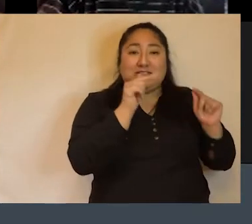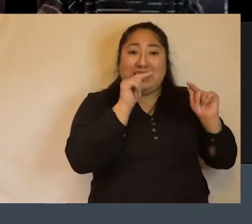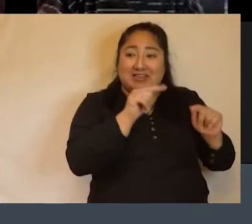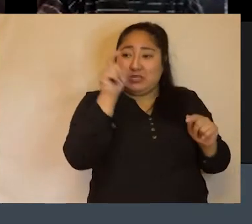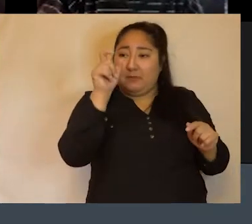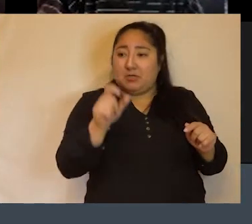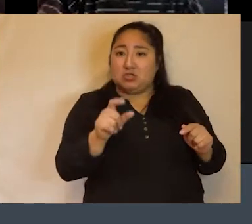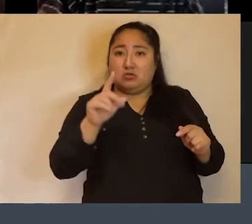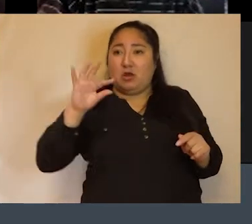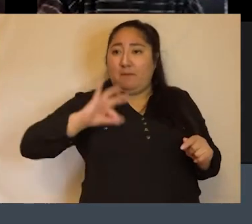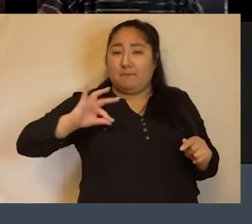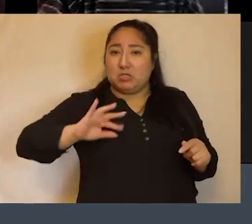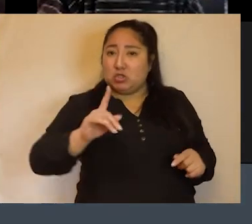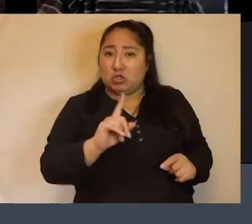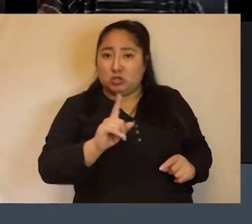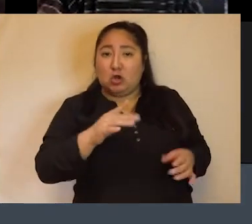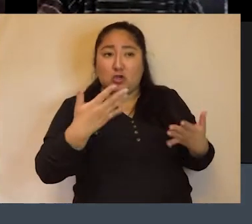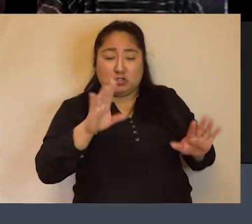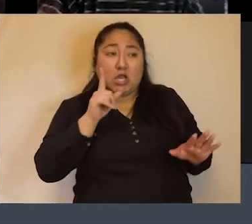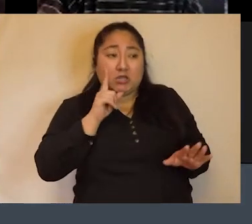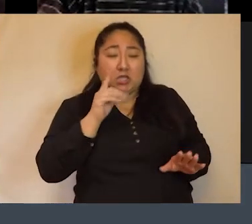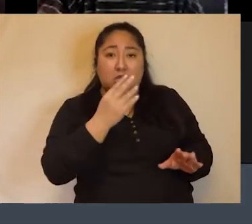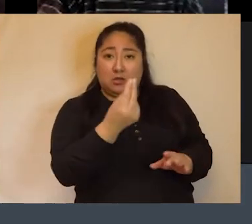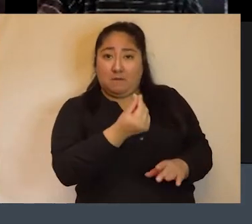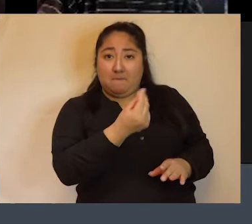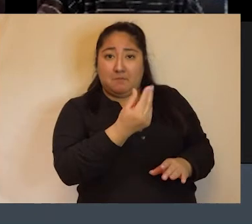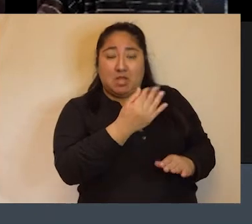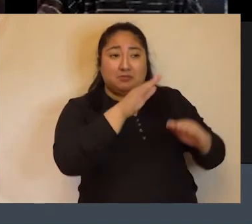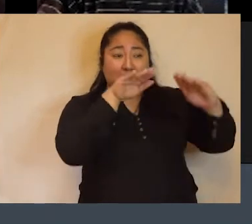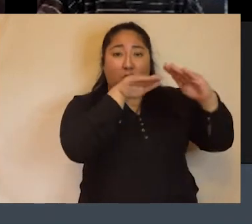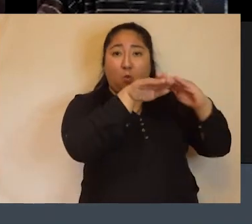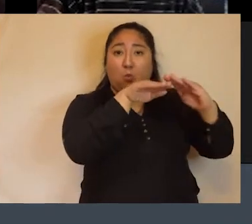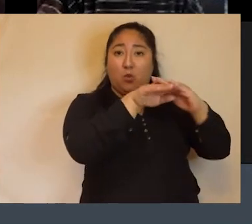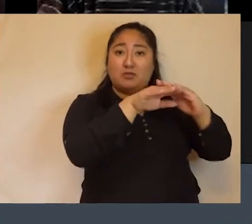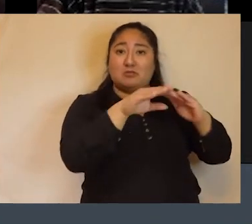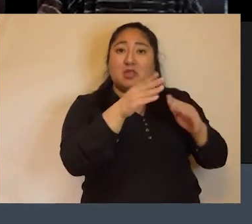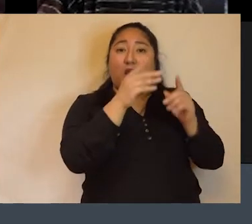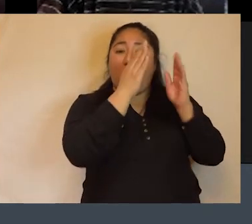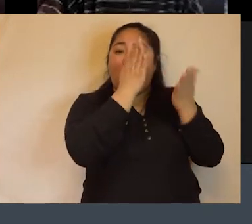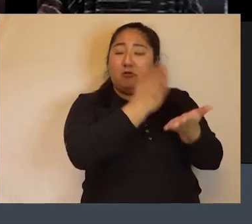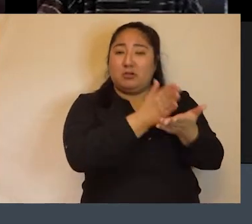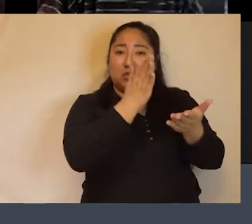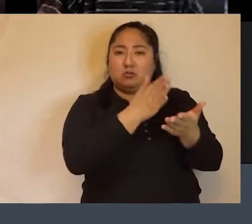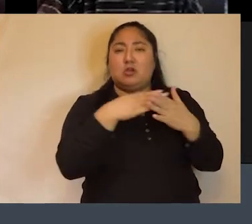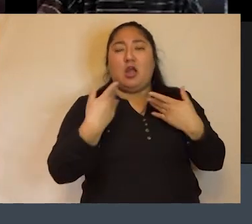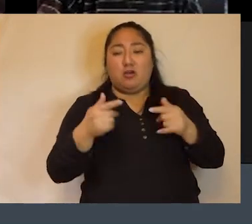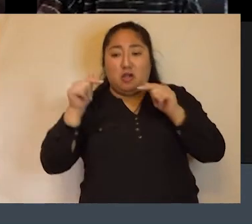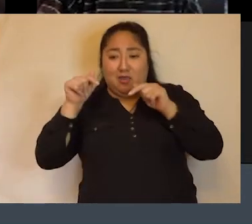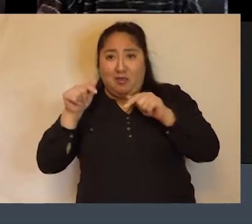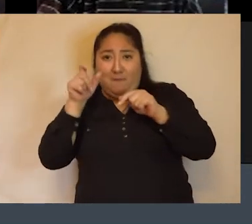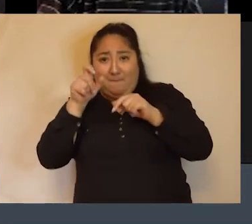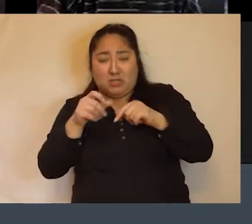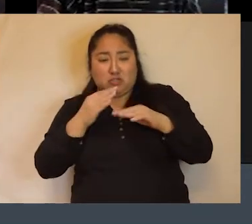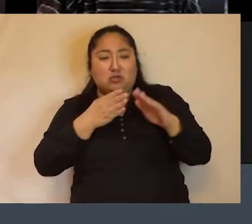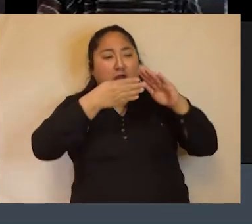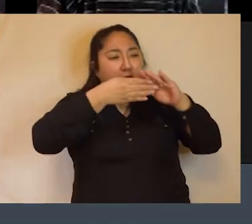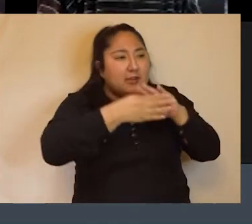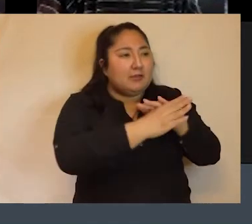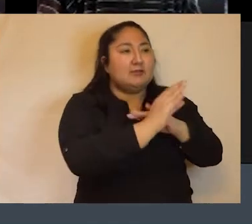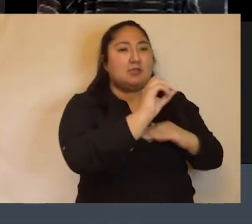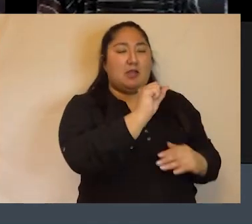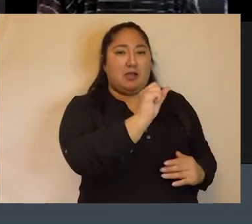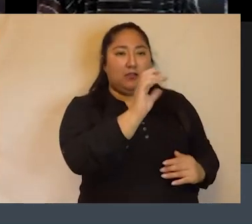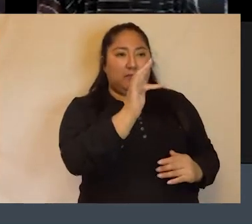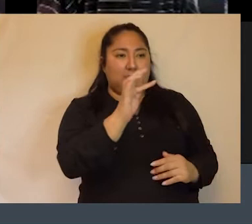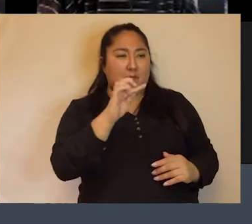Esas personas todavía no se pensionan, esas personas tienen plata en la cuenta obligatoria y sin embargo si se meten a sus AFP y a sus